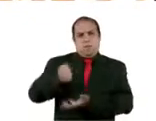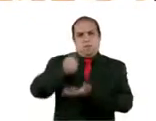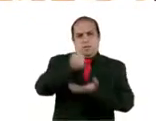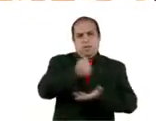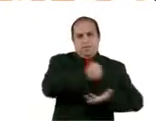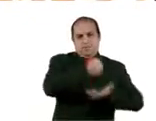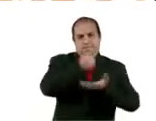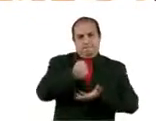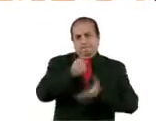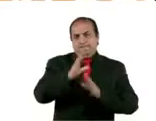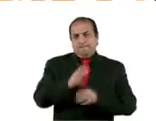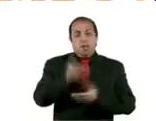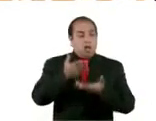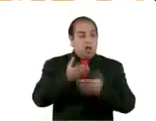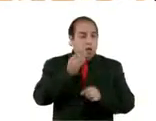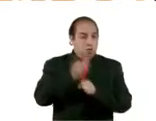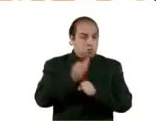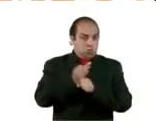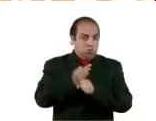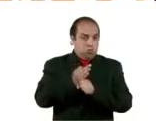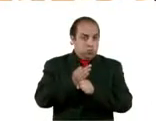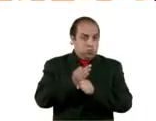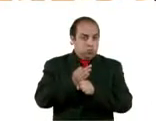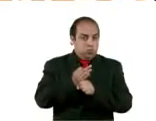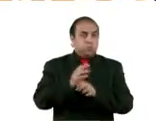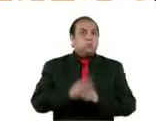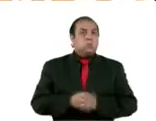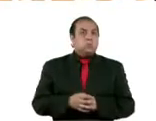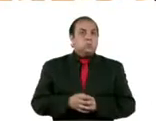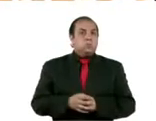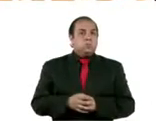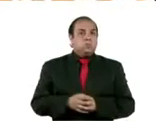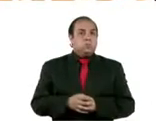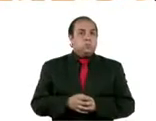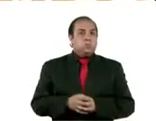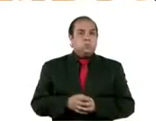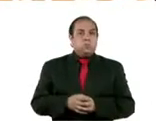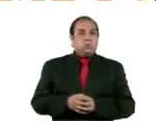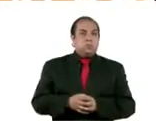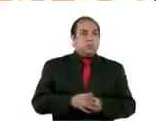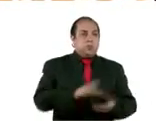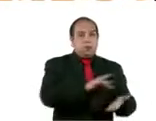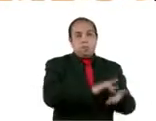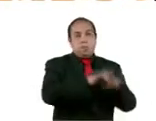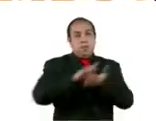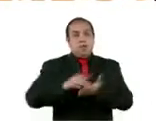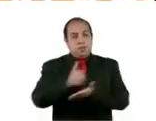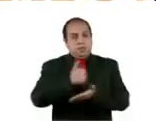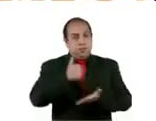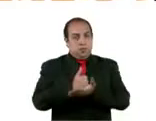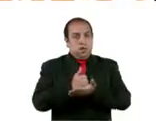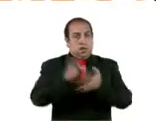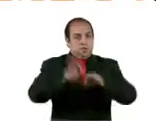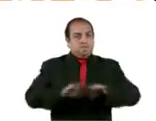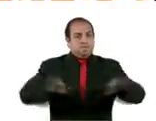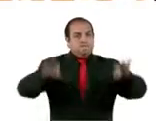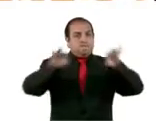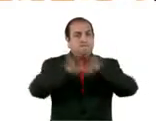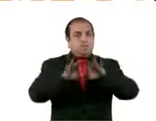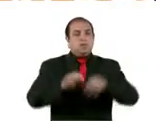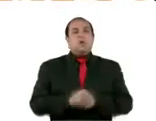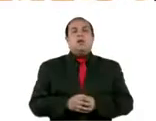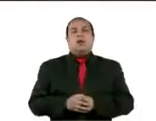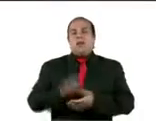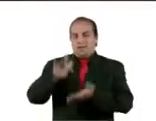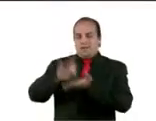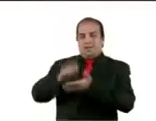esta ocasión vamos a recibir pues este apoyo de la ciudad y va a ser muy, muy importante. Así que muchas